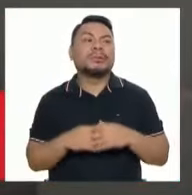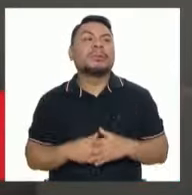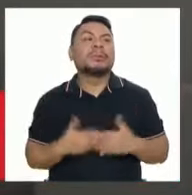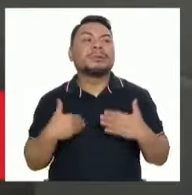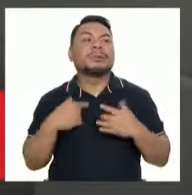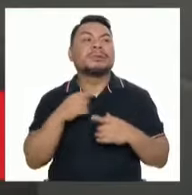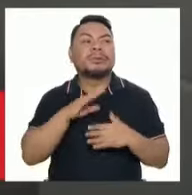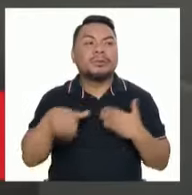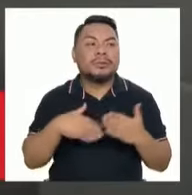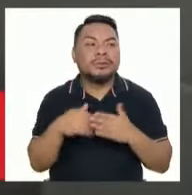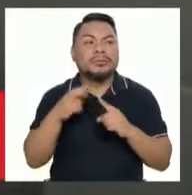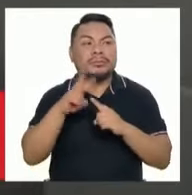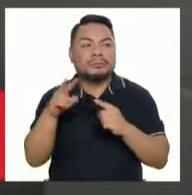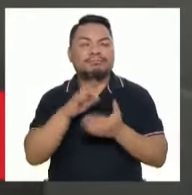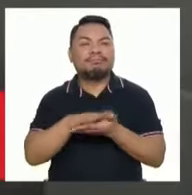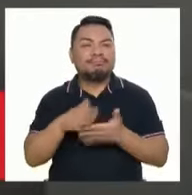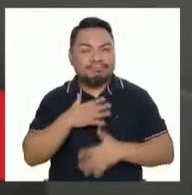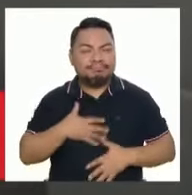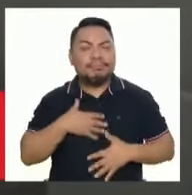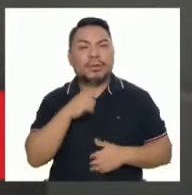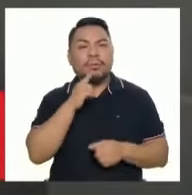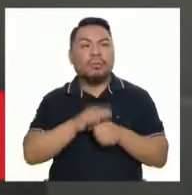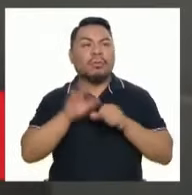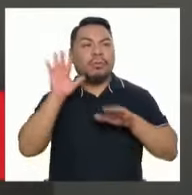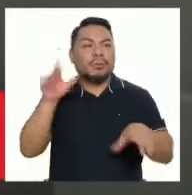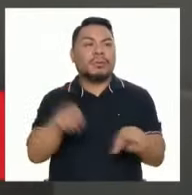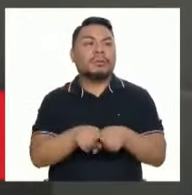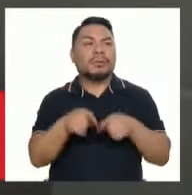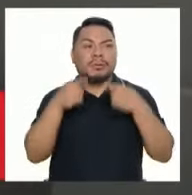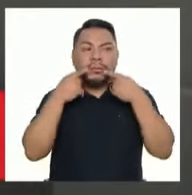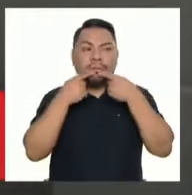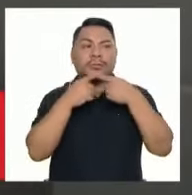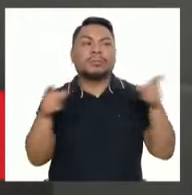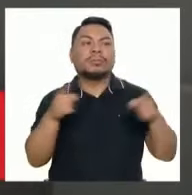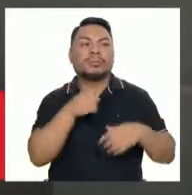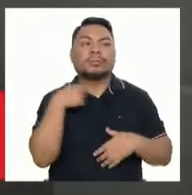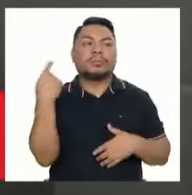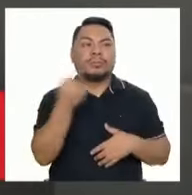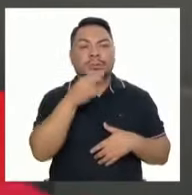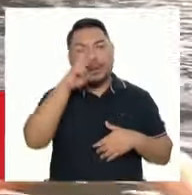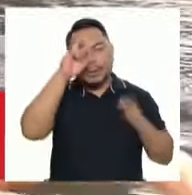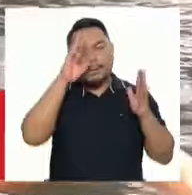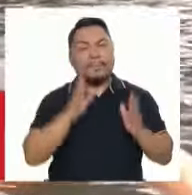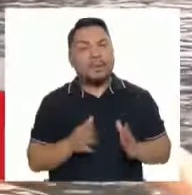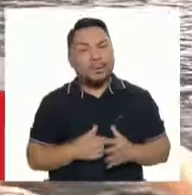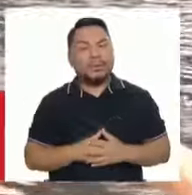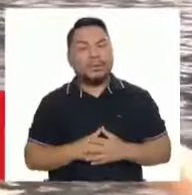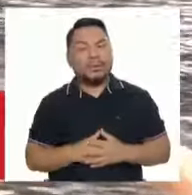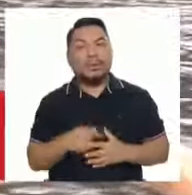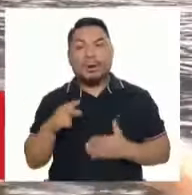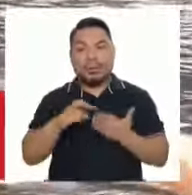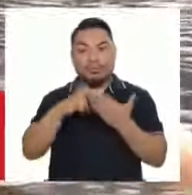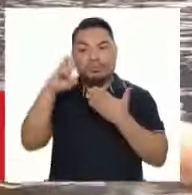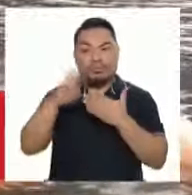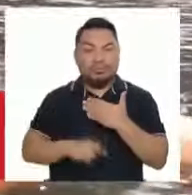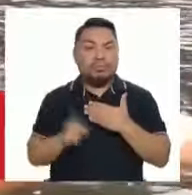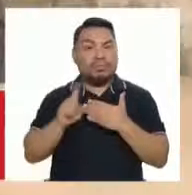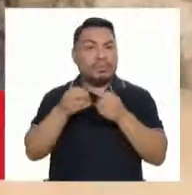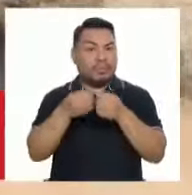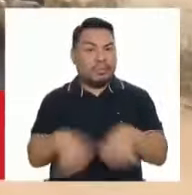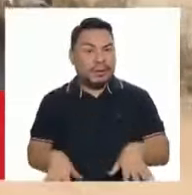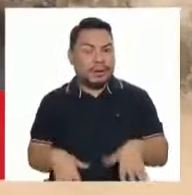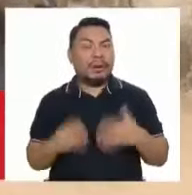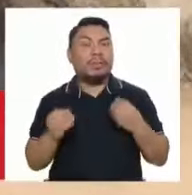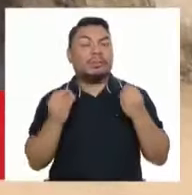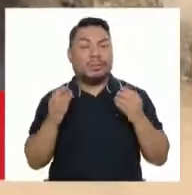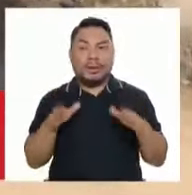televisión dinámica, pero también comprometida y con un mensaje para todos los peruanos. Un programa para no perderse, y